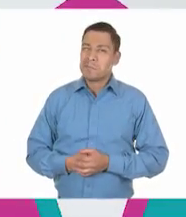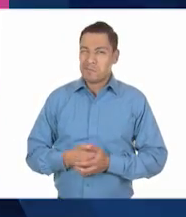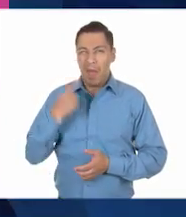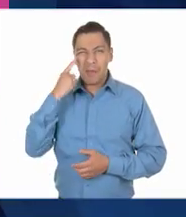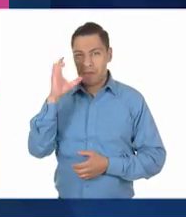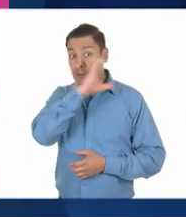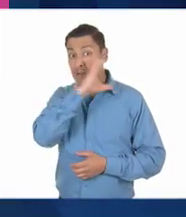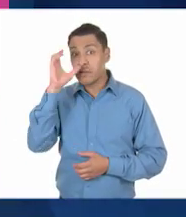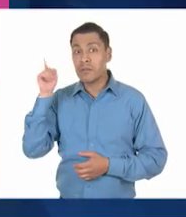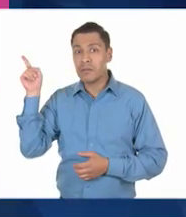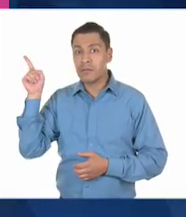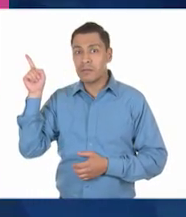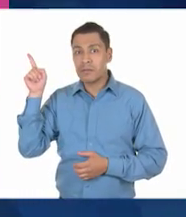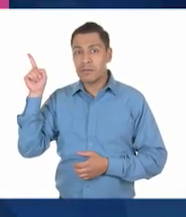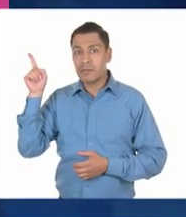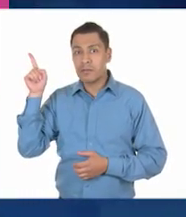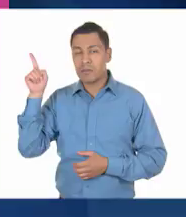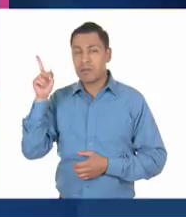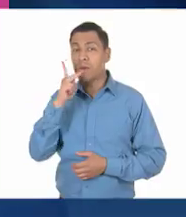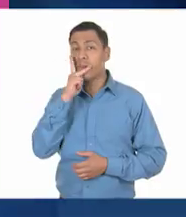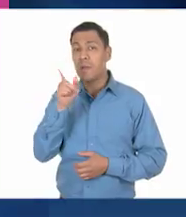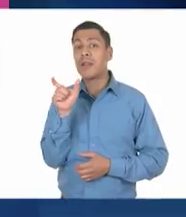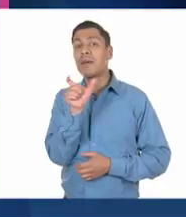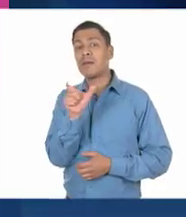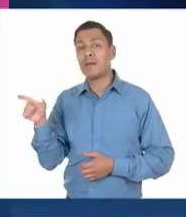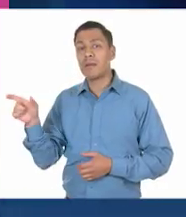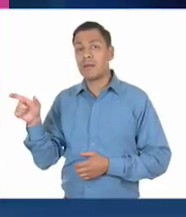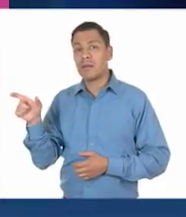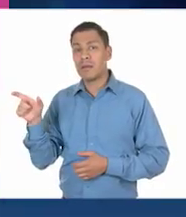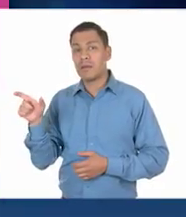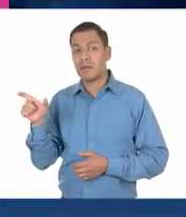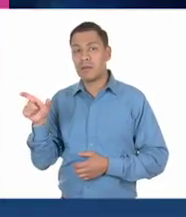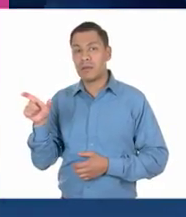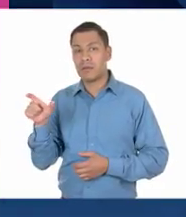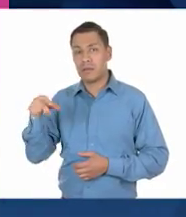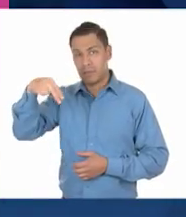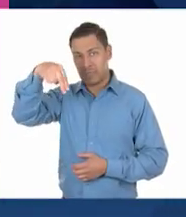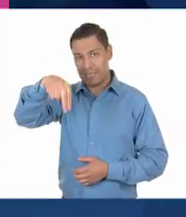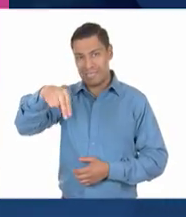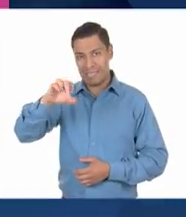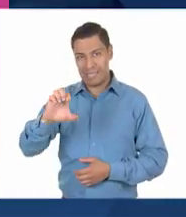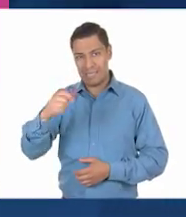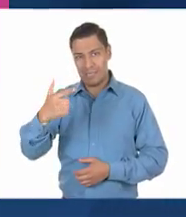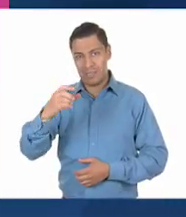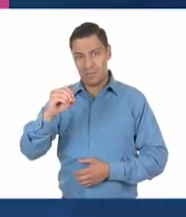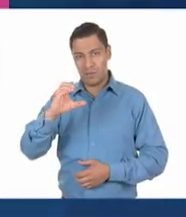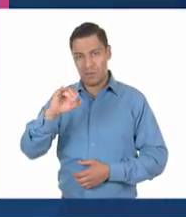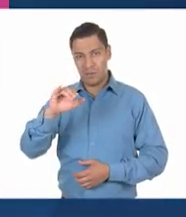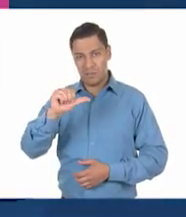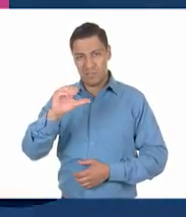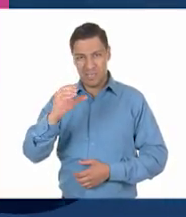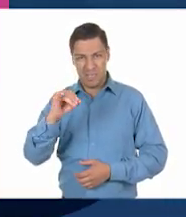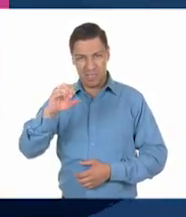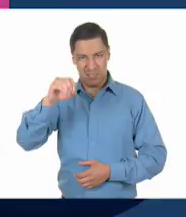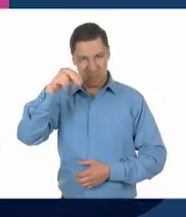acordarse de las palabras y esa palabra es negociación. ¡Guau! ¡Excelente!